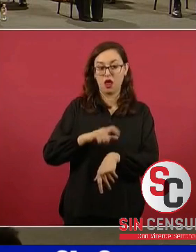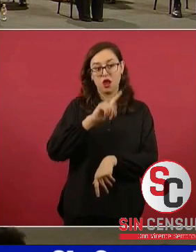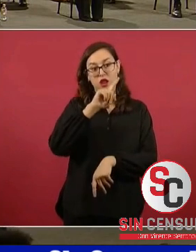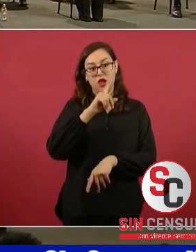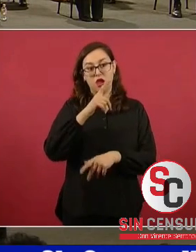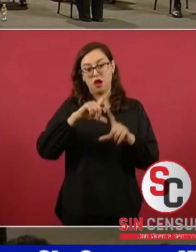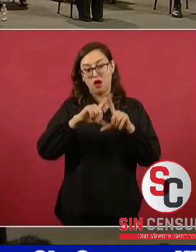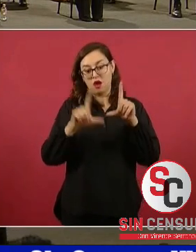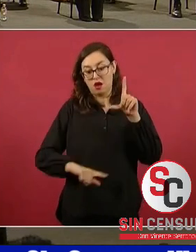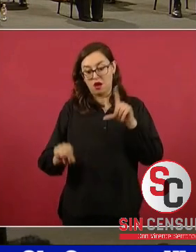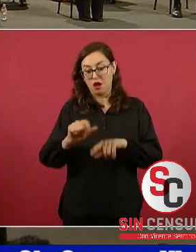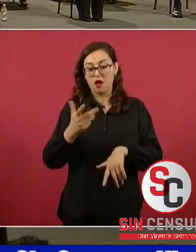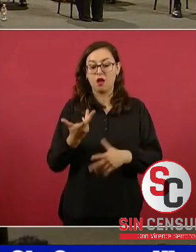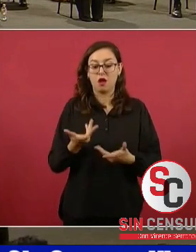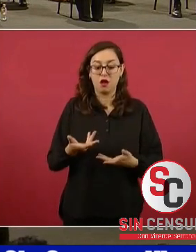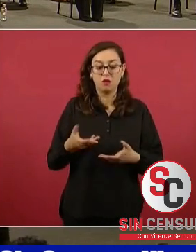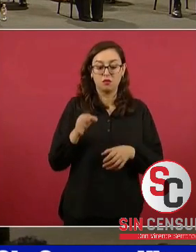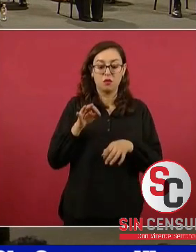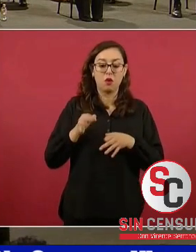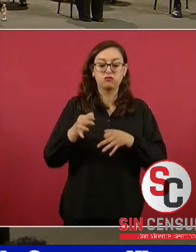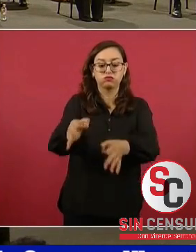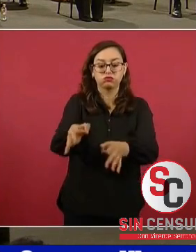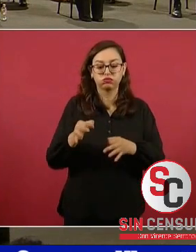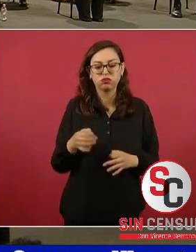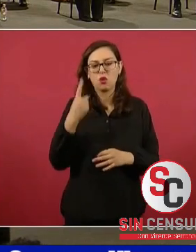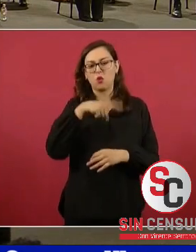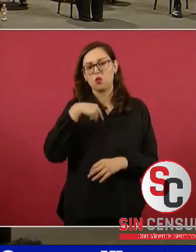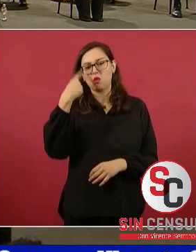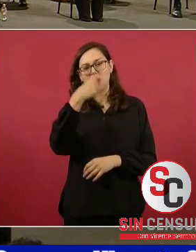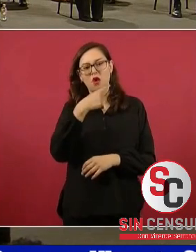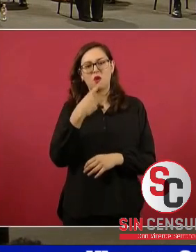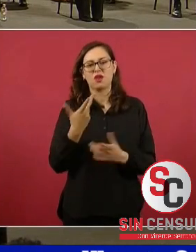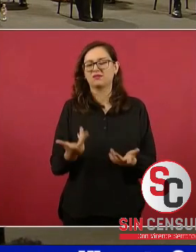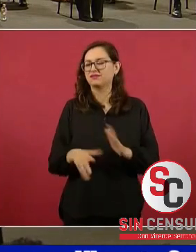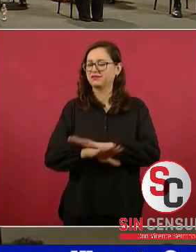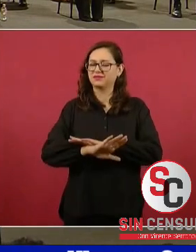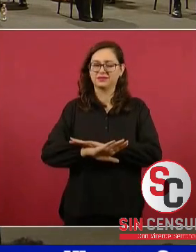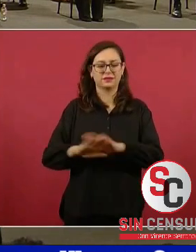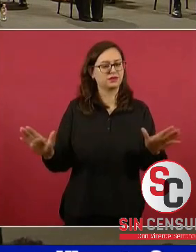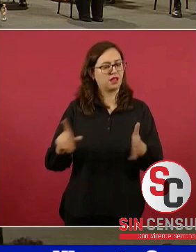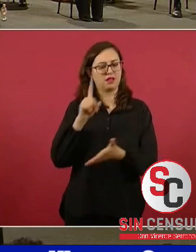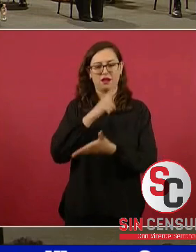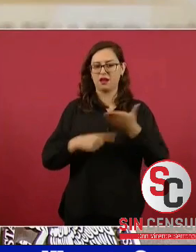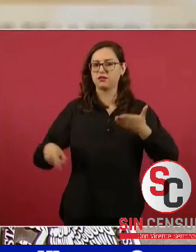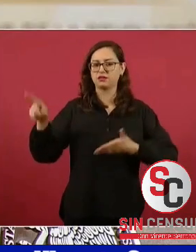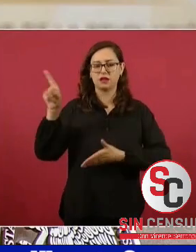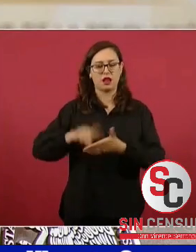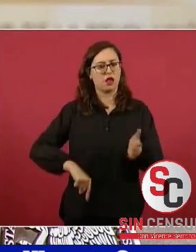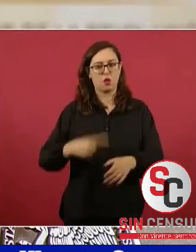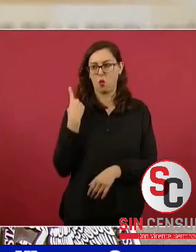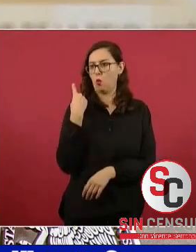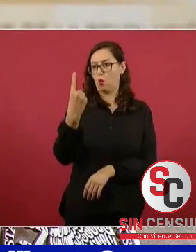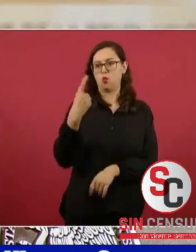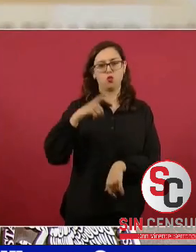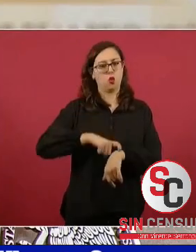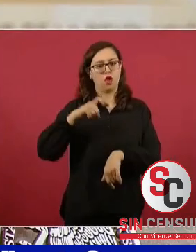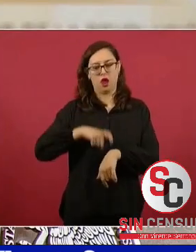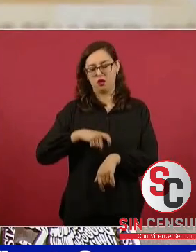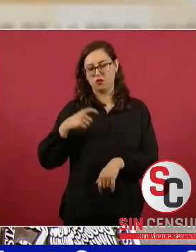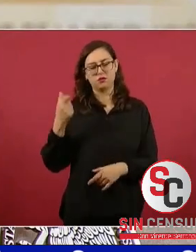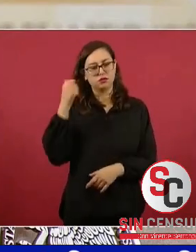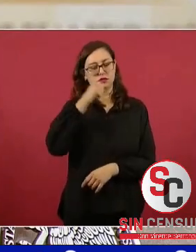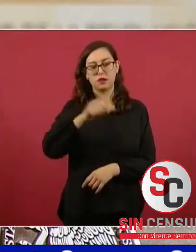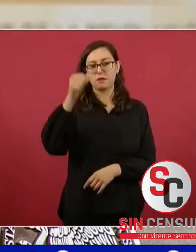Unidos mexicanos, se encuentra el eliminar el horario de verano en el territorio nacional, y en su momento les presentaré